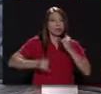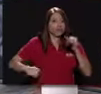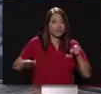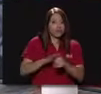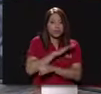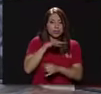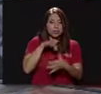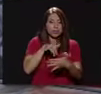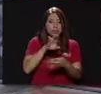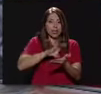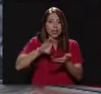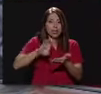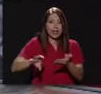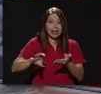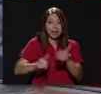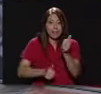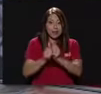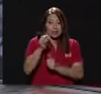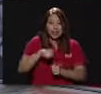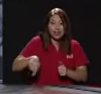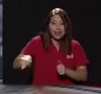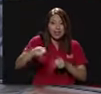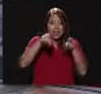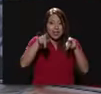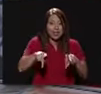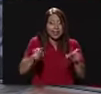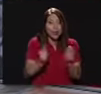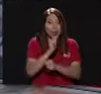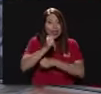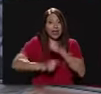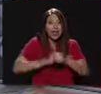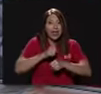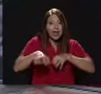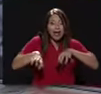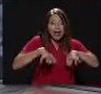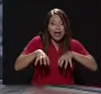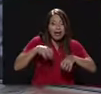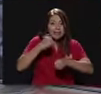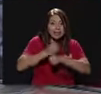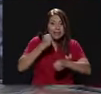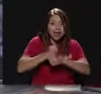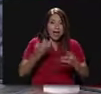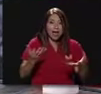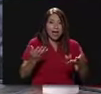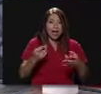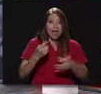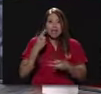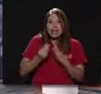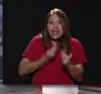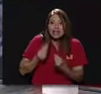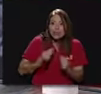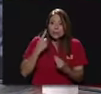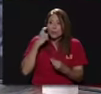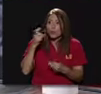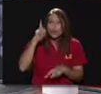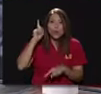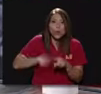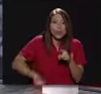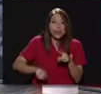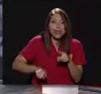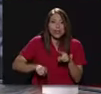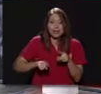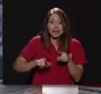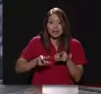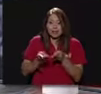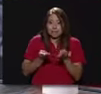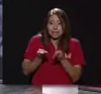la mayoría son gente en edad económicamente activa. ¿Qué hacemos? Porque sí, no van a sacar secundaria en un año, ¿verdad? En el cereal no